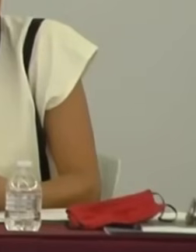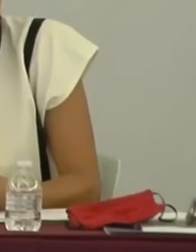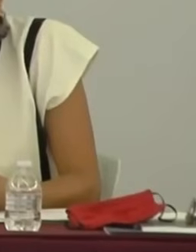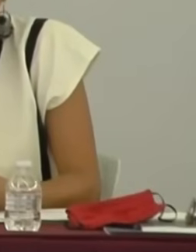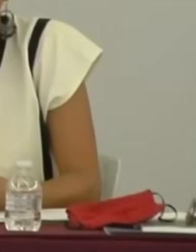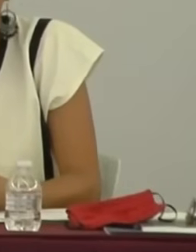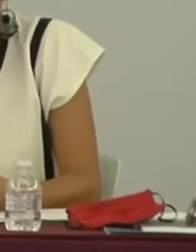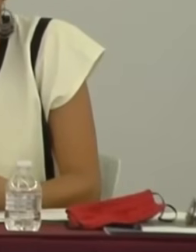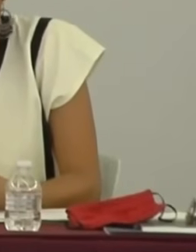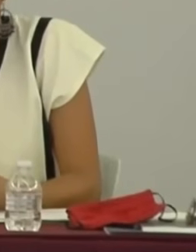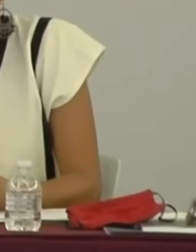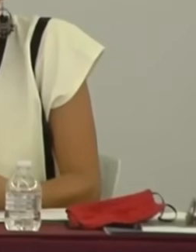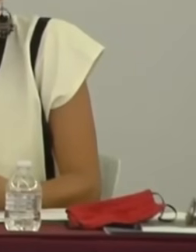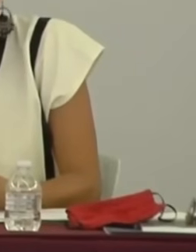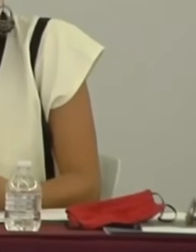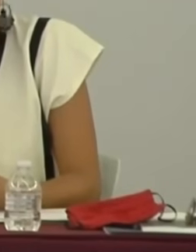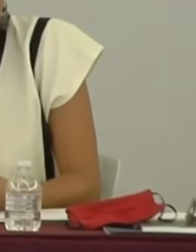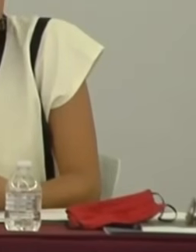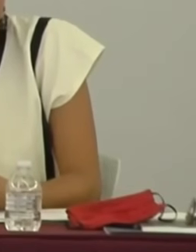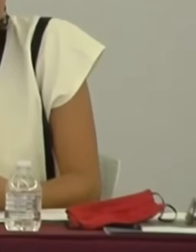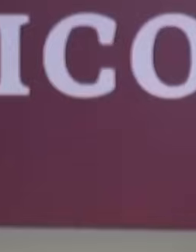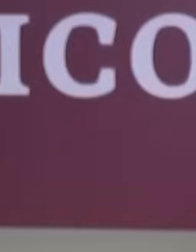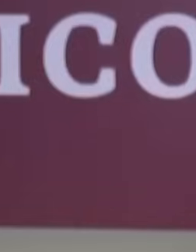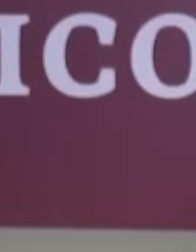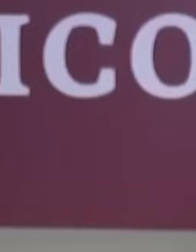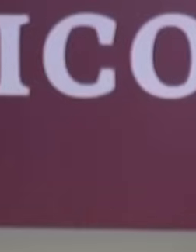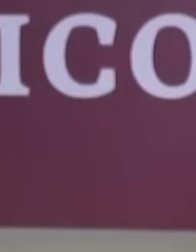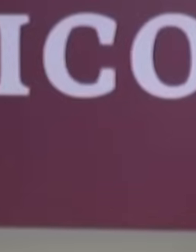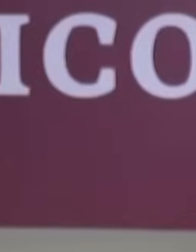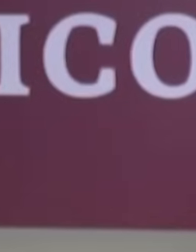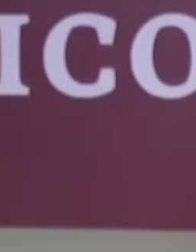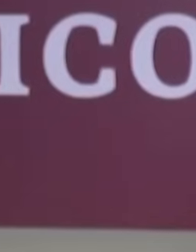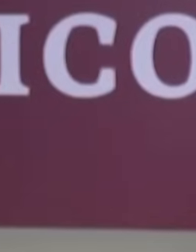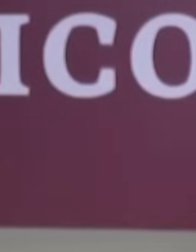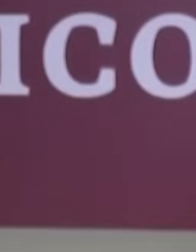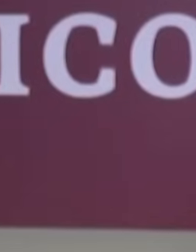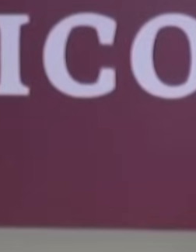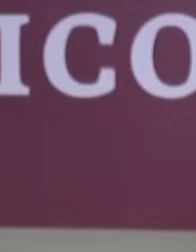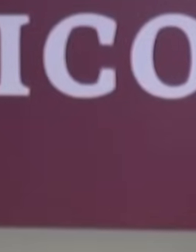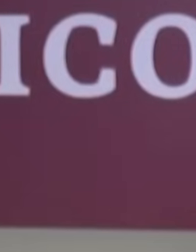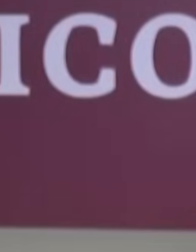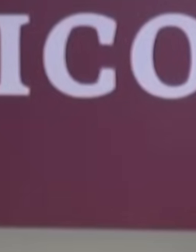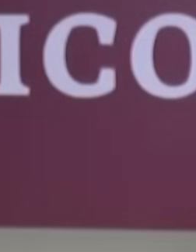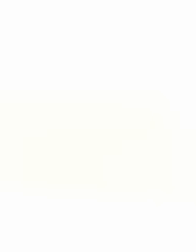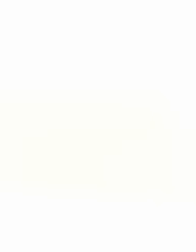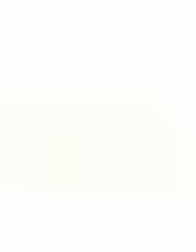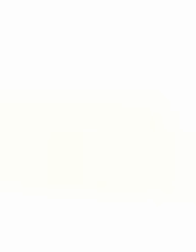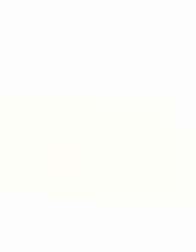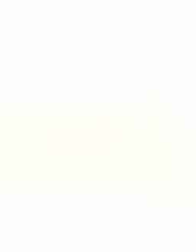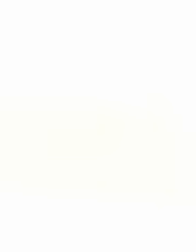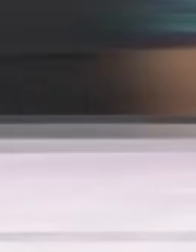pero era honesto decirlo y renunciar López Obrador aprovechó para hablar del tema de los